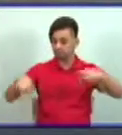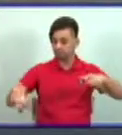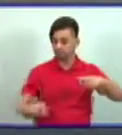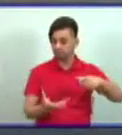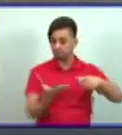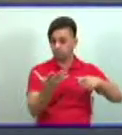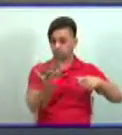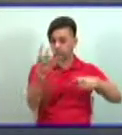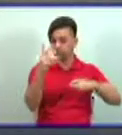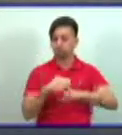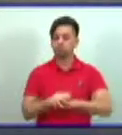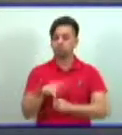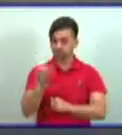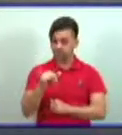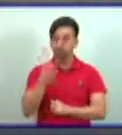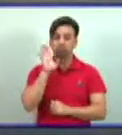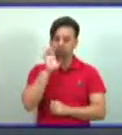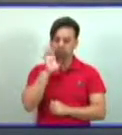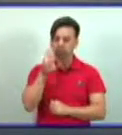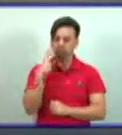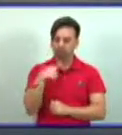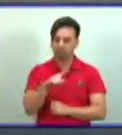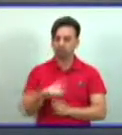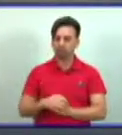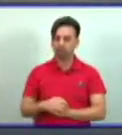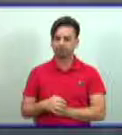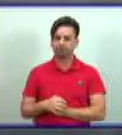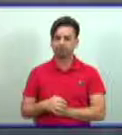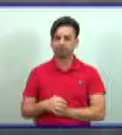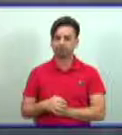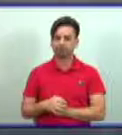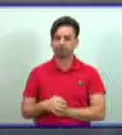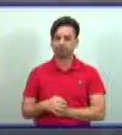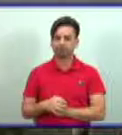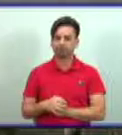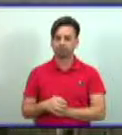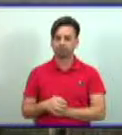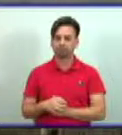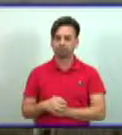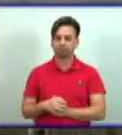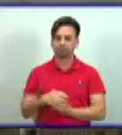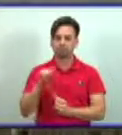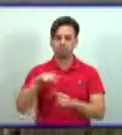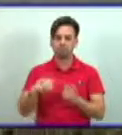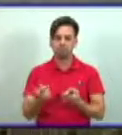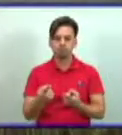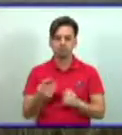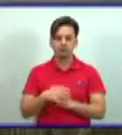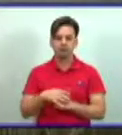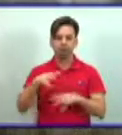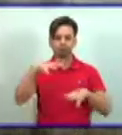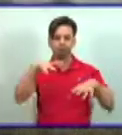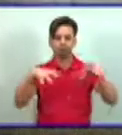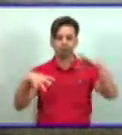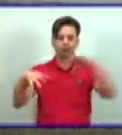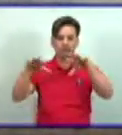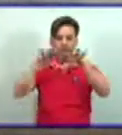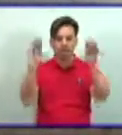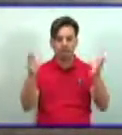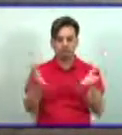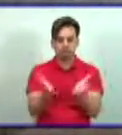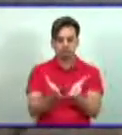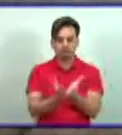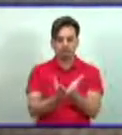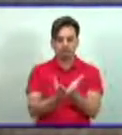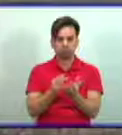como partículas como las cenizas, que alteran la composición natural de los gases presentes de forma natural en la atmósfera. Humo